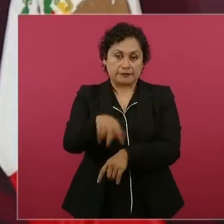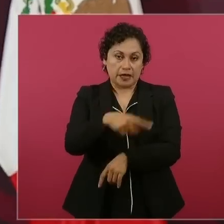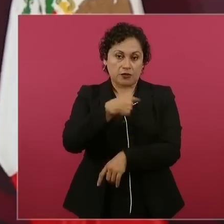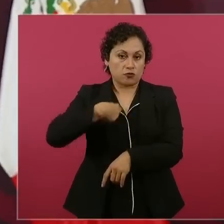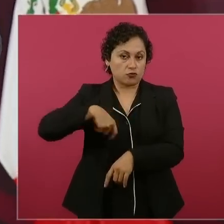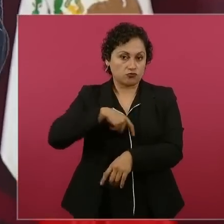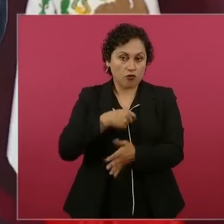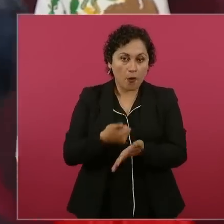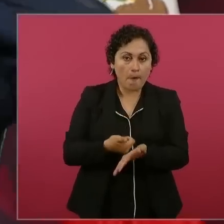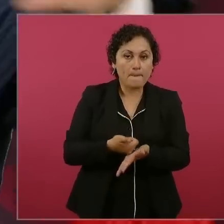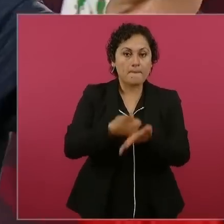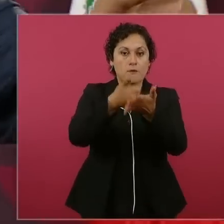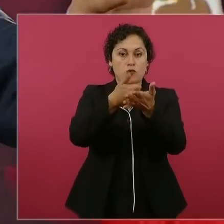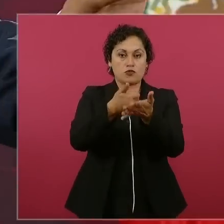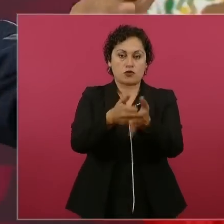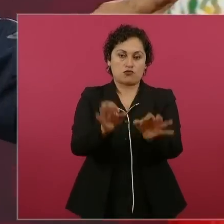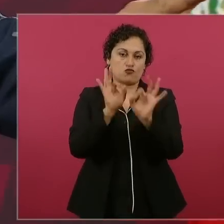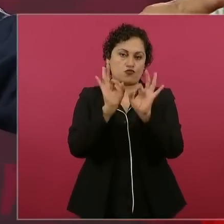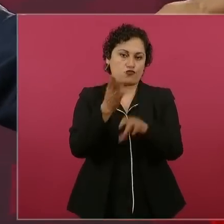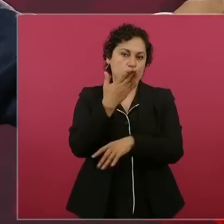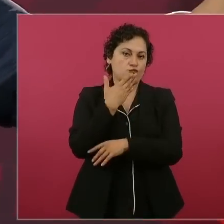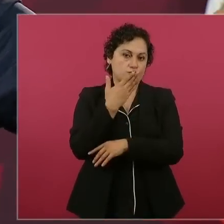muy opuesto